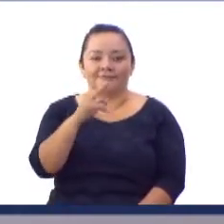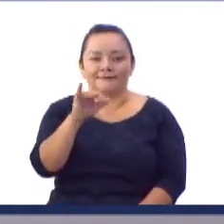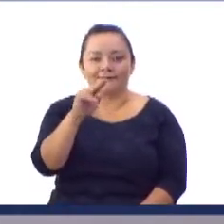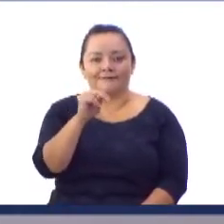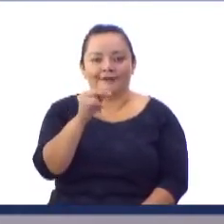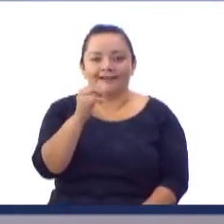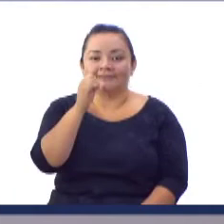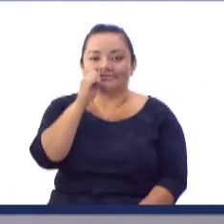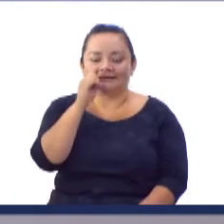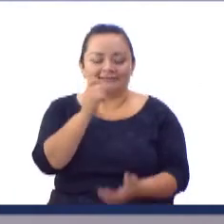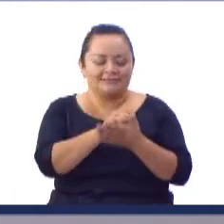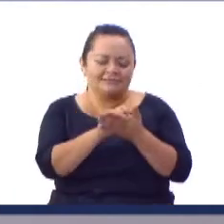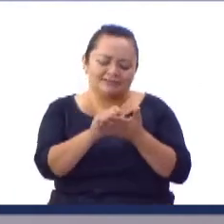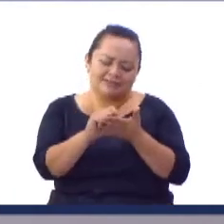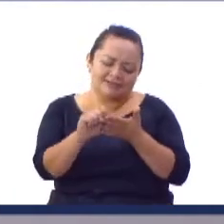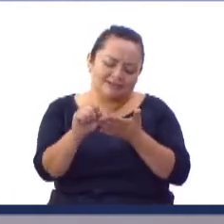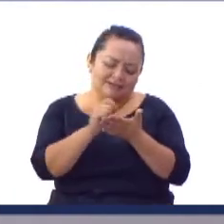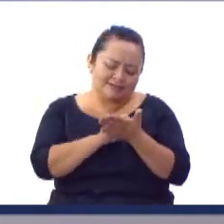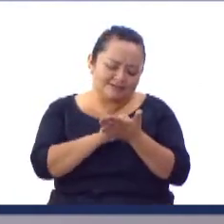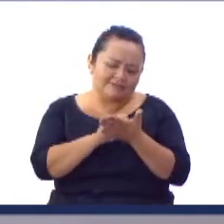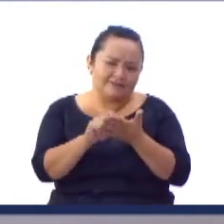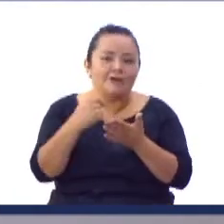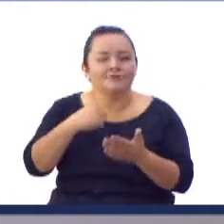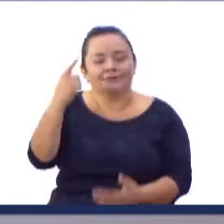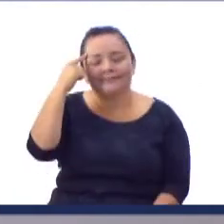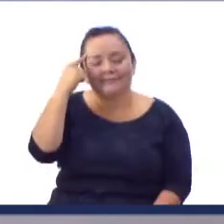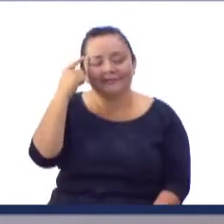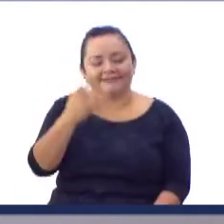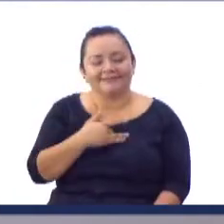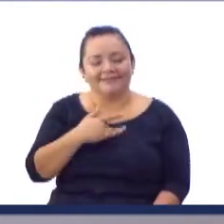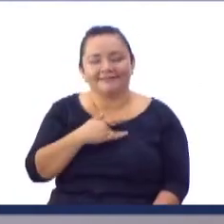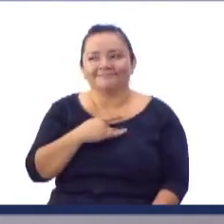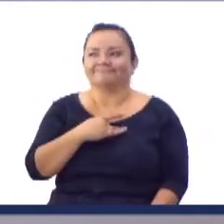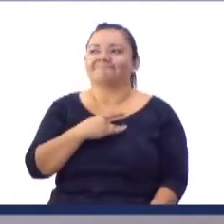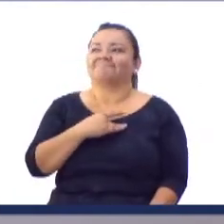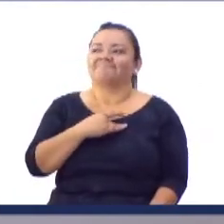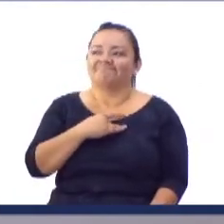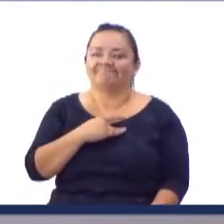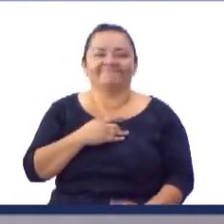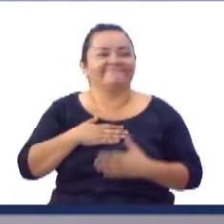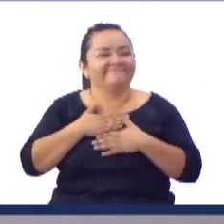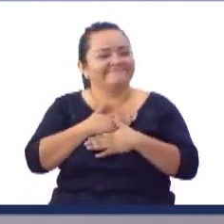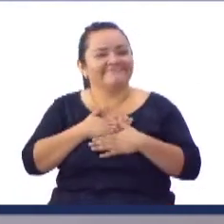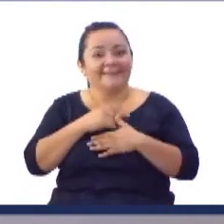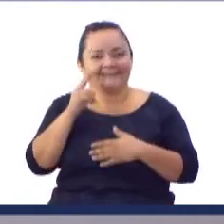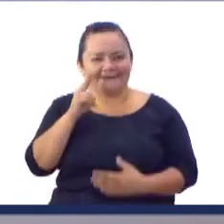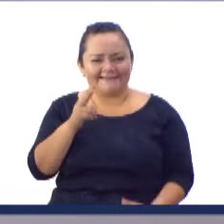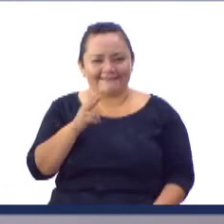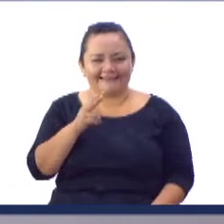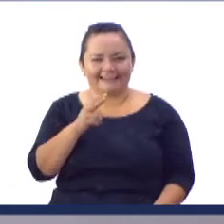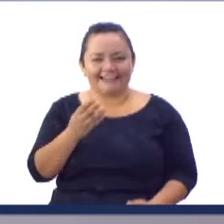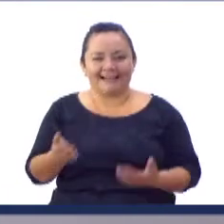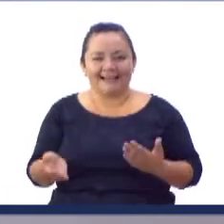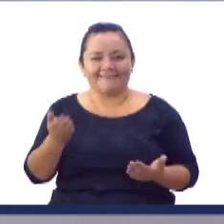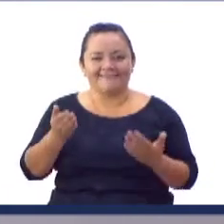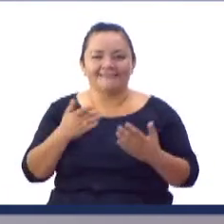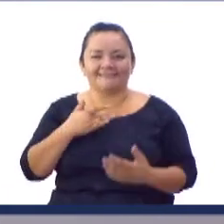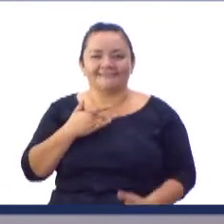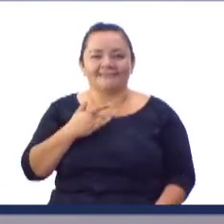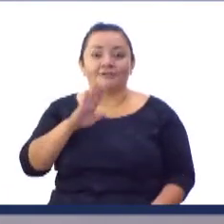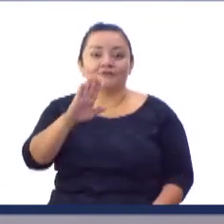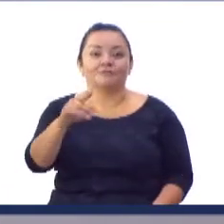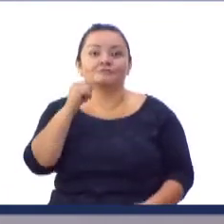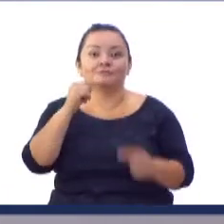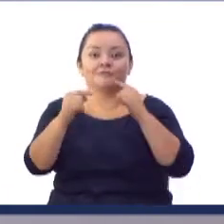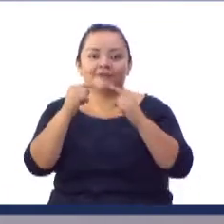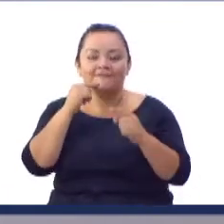cuando lo plasma aquí está yo imagino que se siente orgulloso al ver que se ha fijado cuando a veces se siente bonito cuando